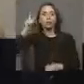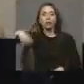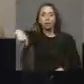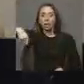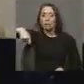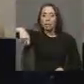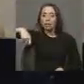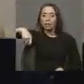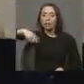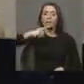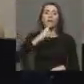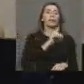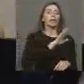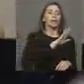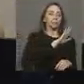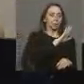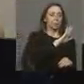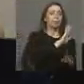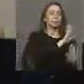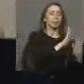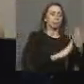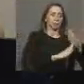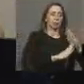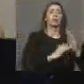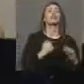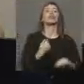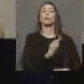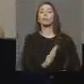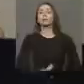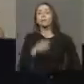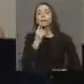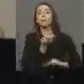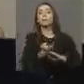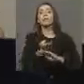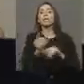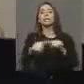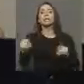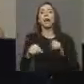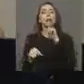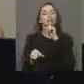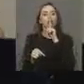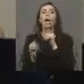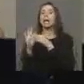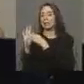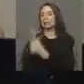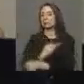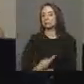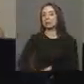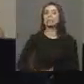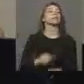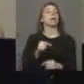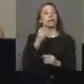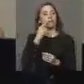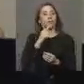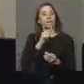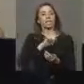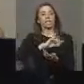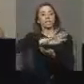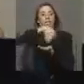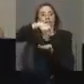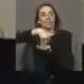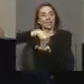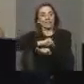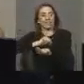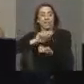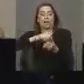Continúe, diputado Saldívar, para pedir orden en la sala. Bien, gracias, Presidente. Cómo la descentralización va tomando forma y eso da